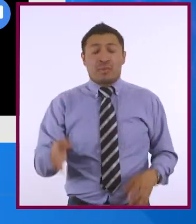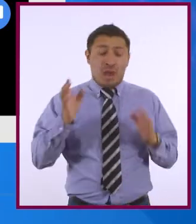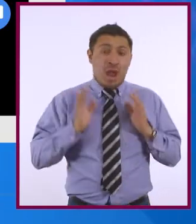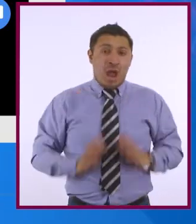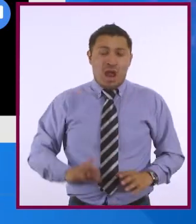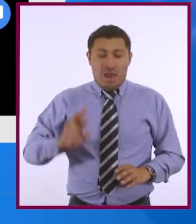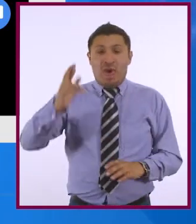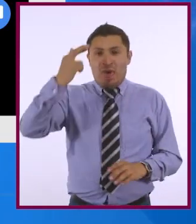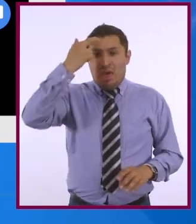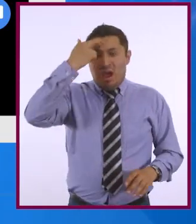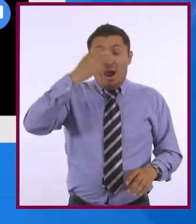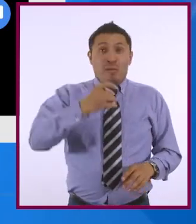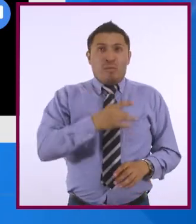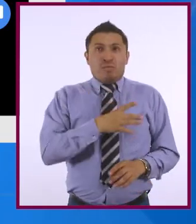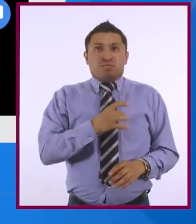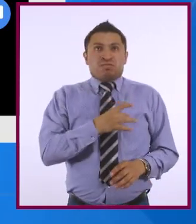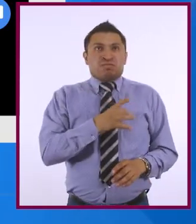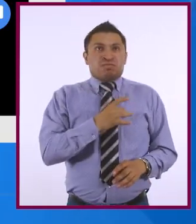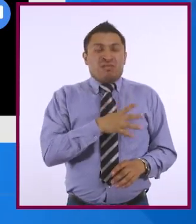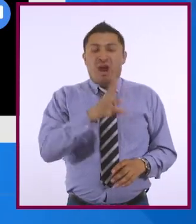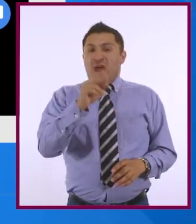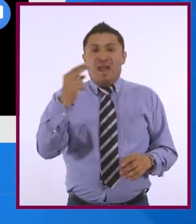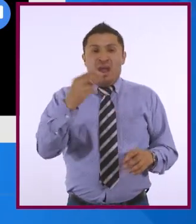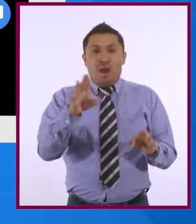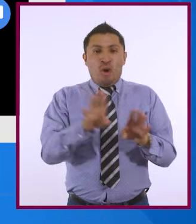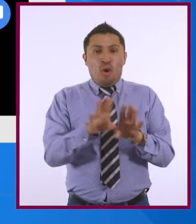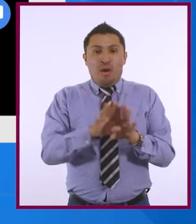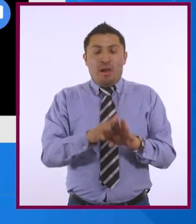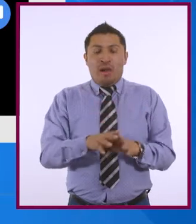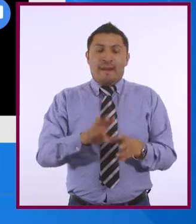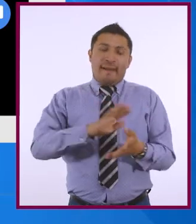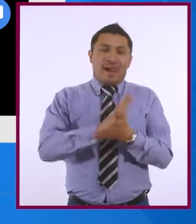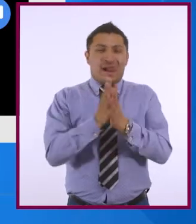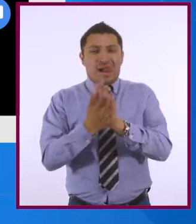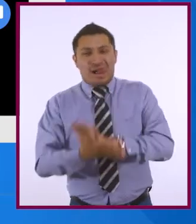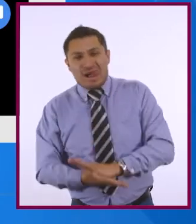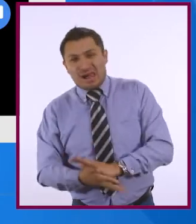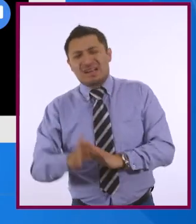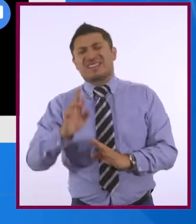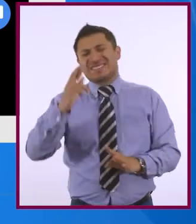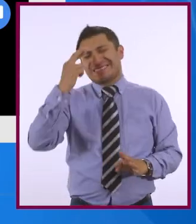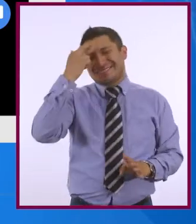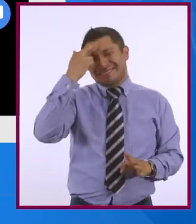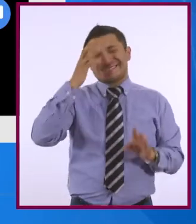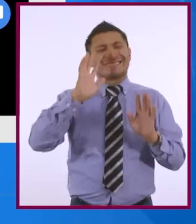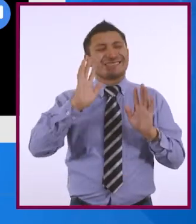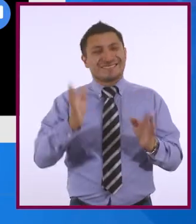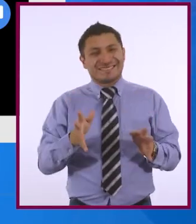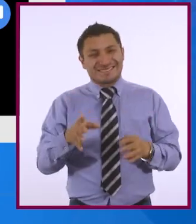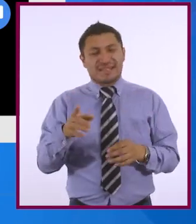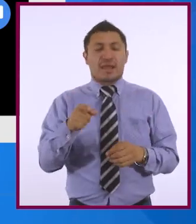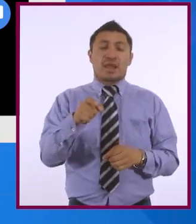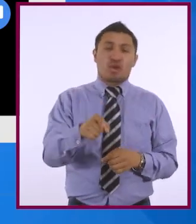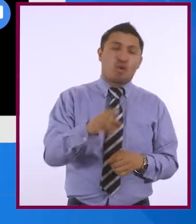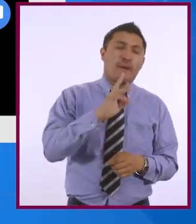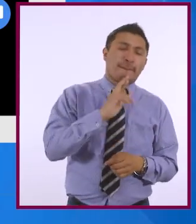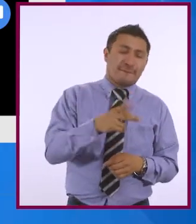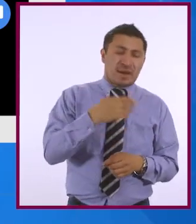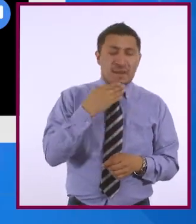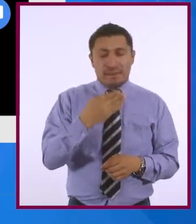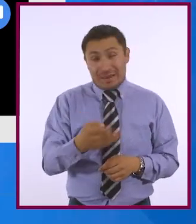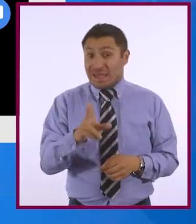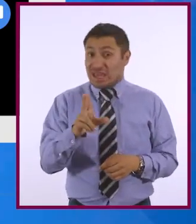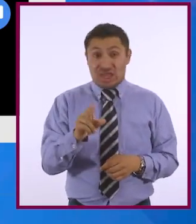cuerpo recuerda ese miedo. Y no necesariamente eso se va a traducir en recordar que entonces tienes que hacer algo bien,